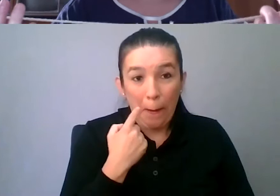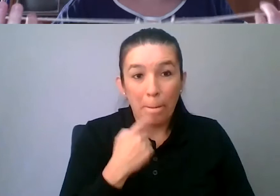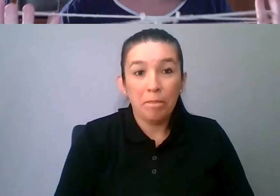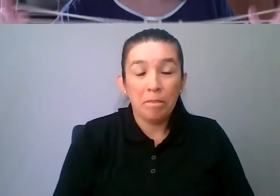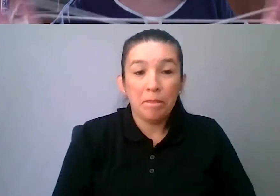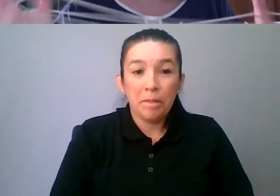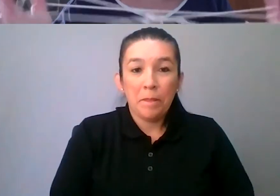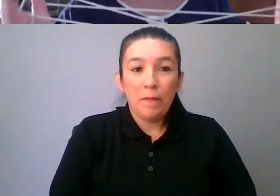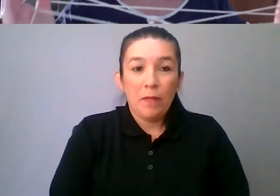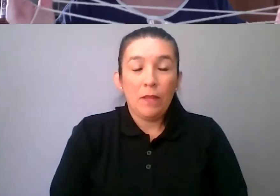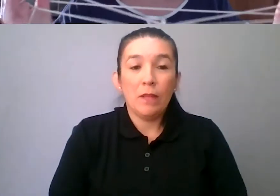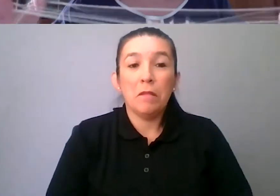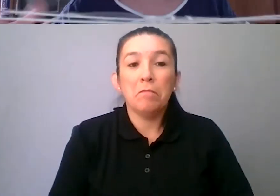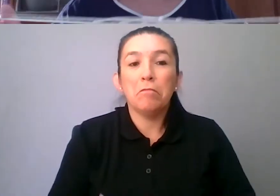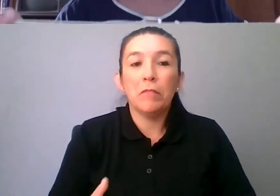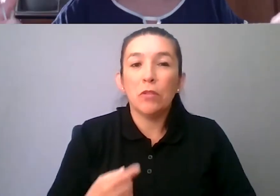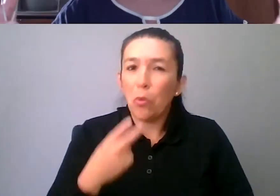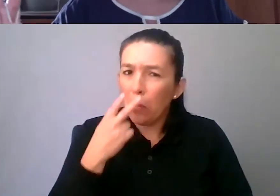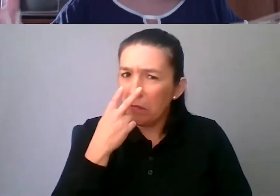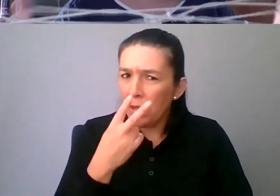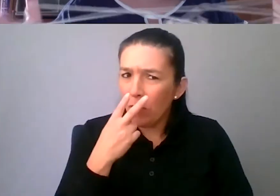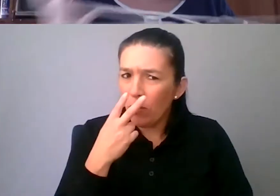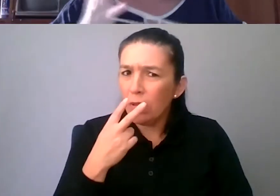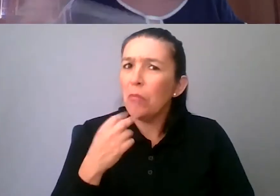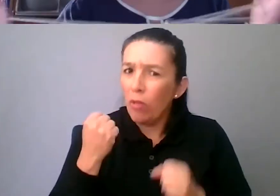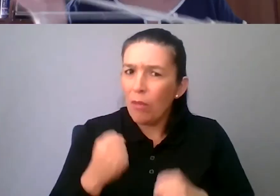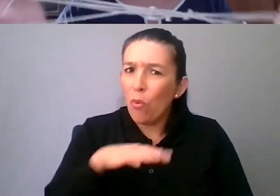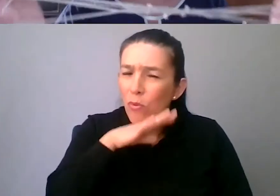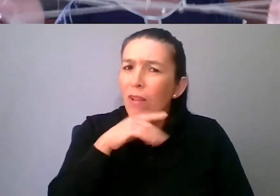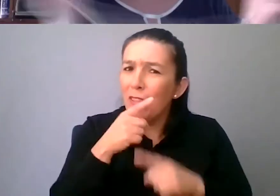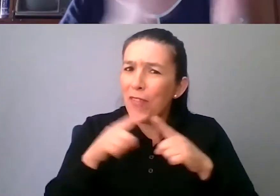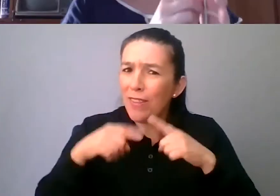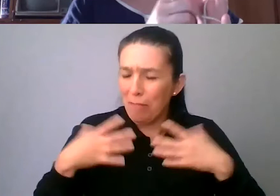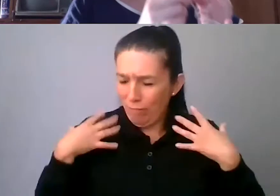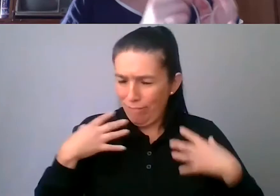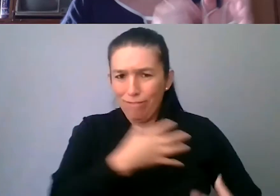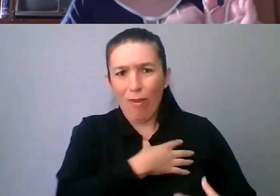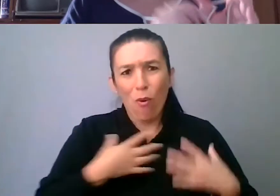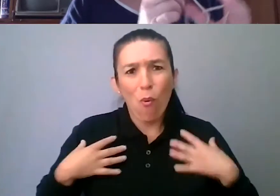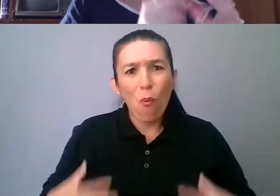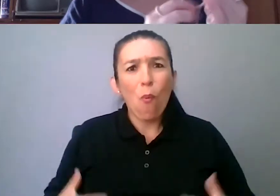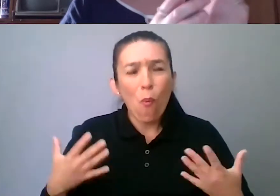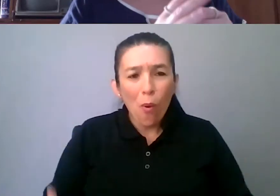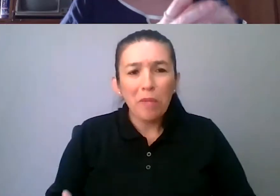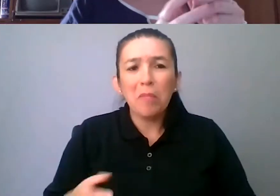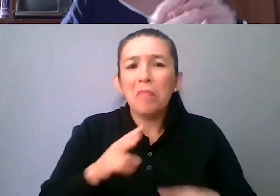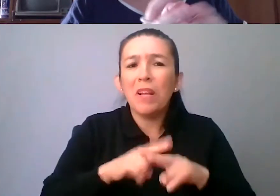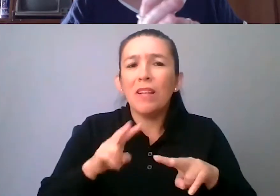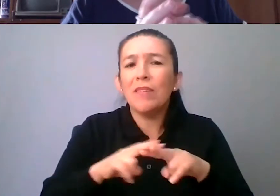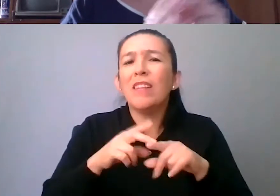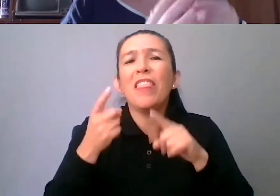Entonces, uno se empieza a dar cuenta que utiliza distintos lugares del cuerpo para hacer